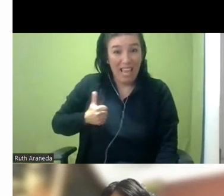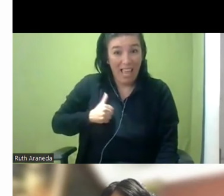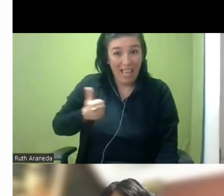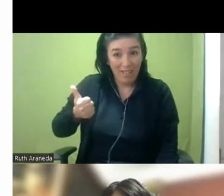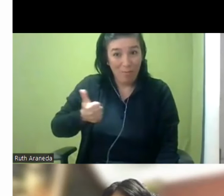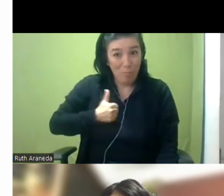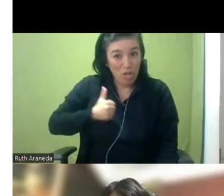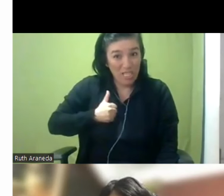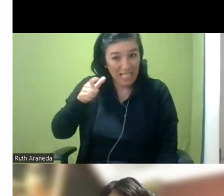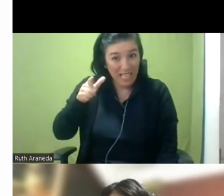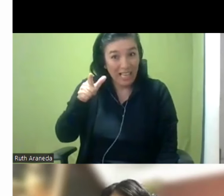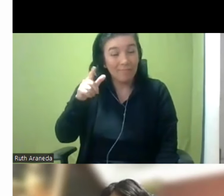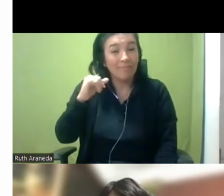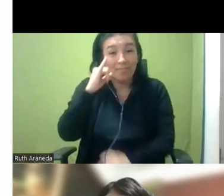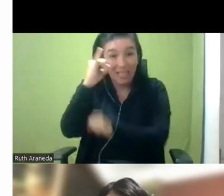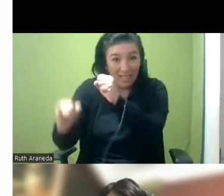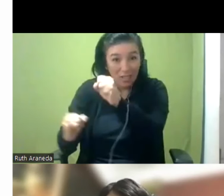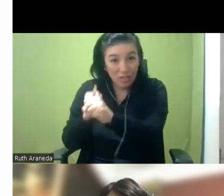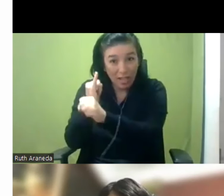donde cada país